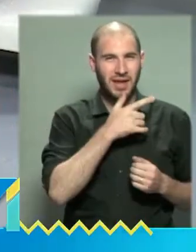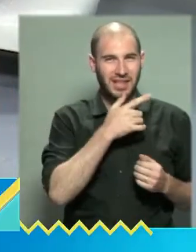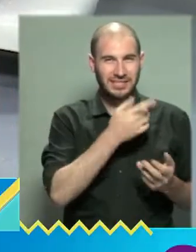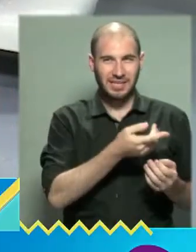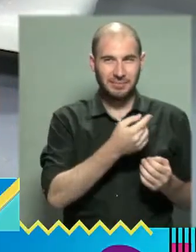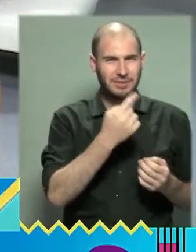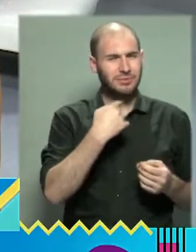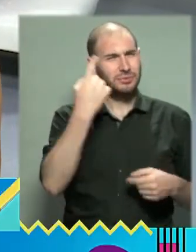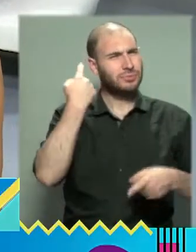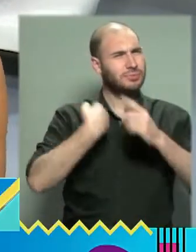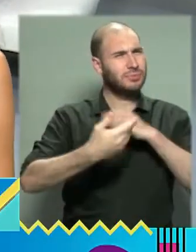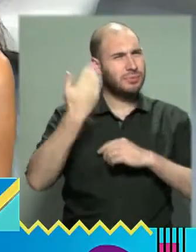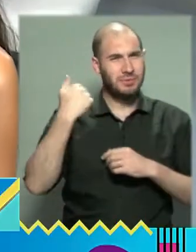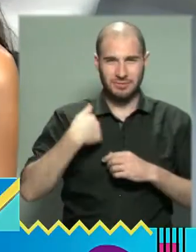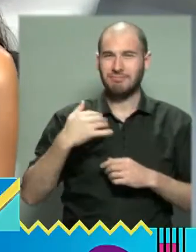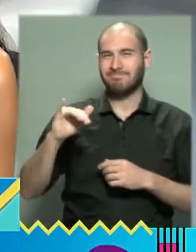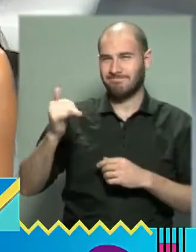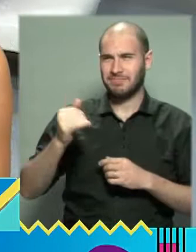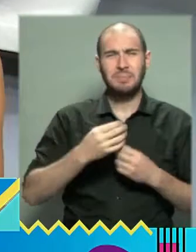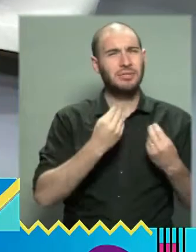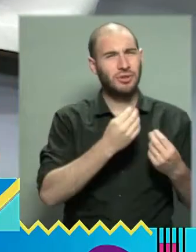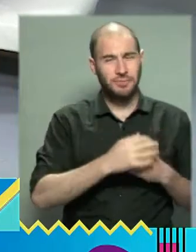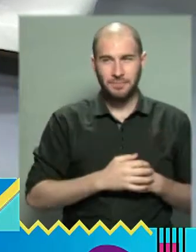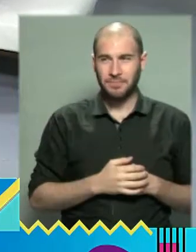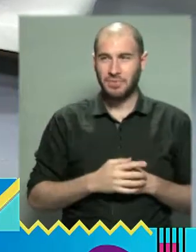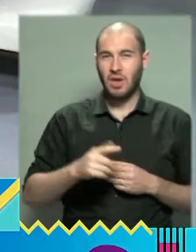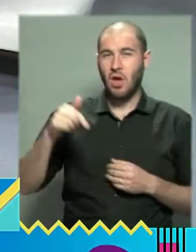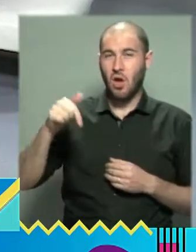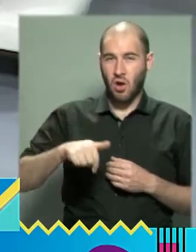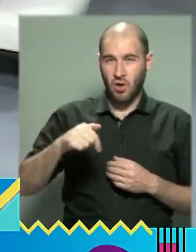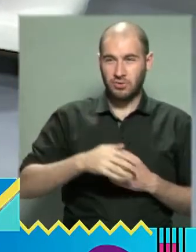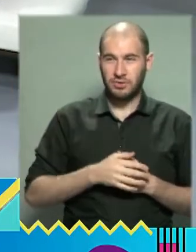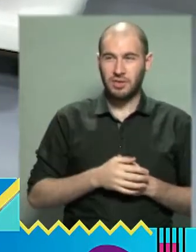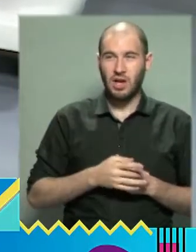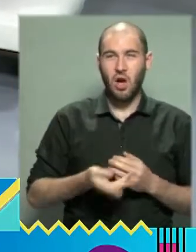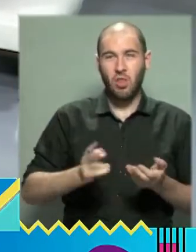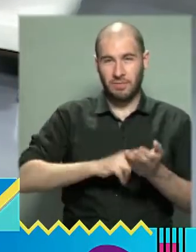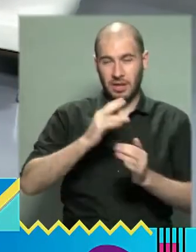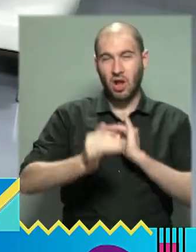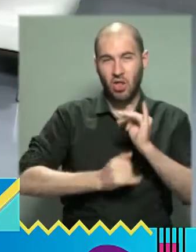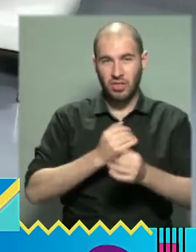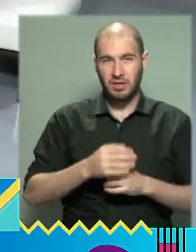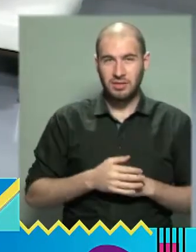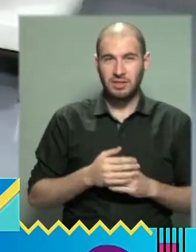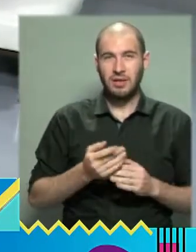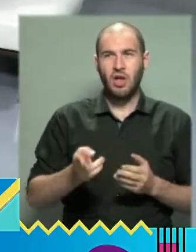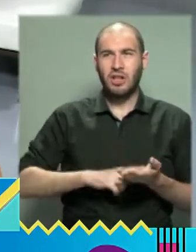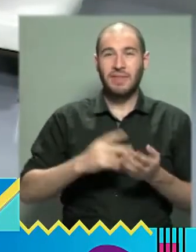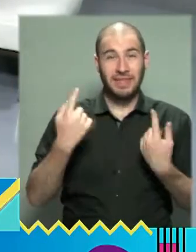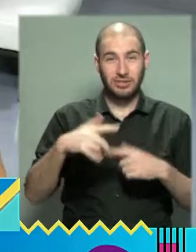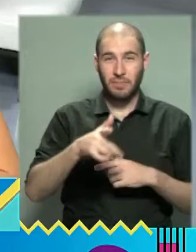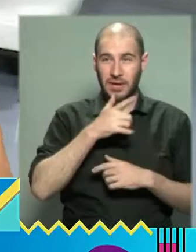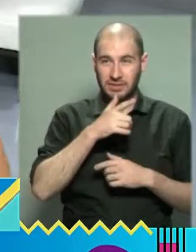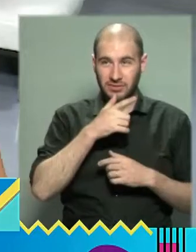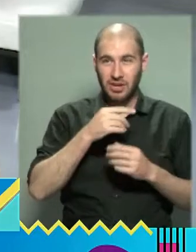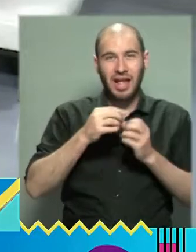poco nostálgica. Es que estoy nostálgica. ¿Qué pasó? Hoy vamos a retomar, si se quiere, vamos a revivir el Distintos